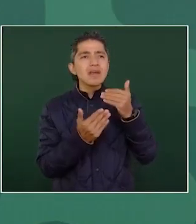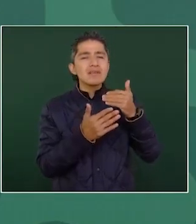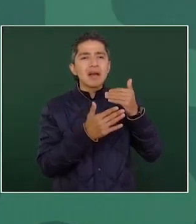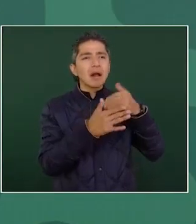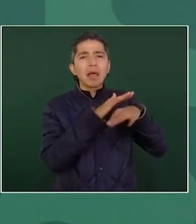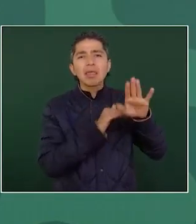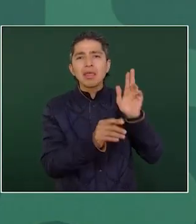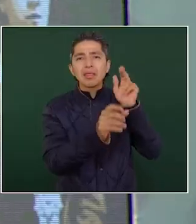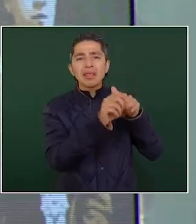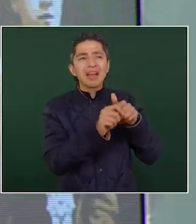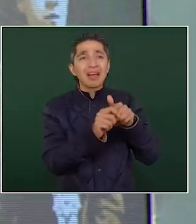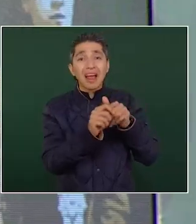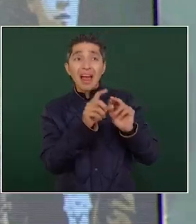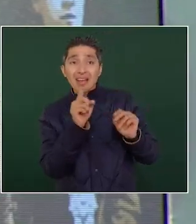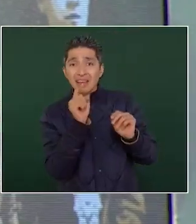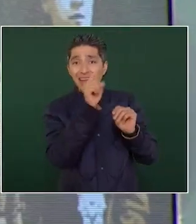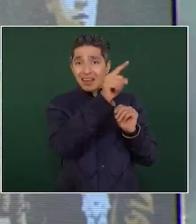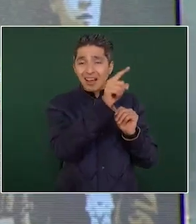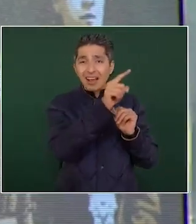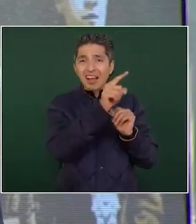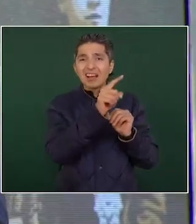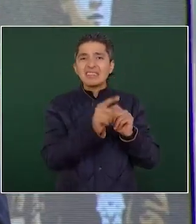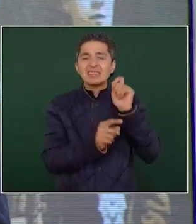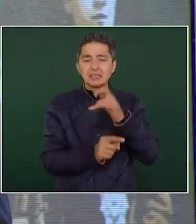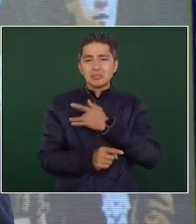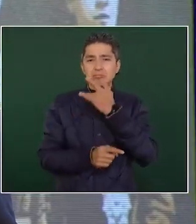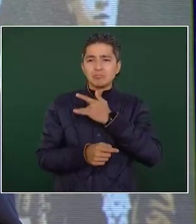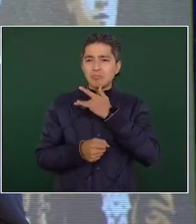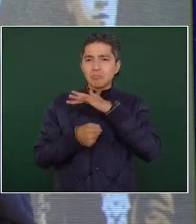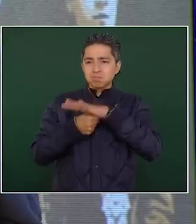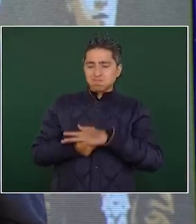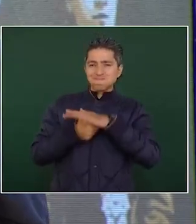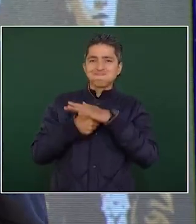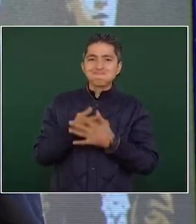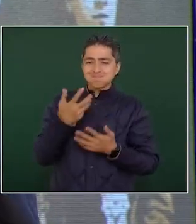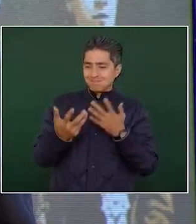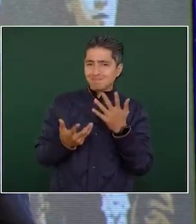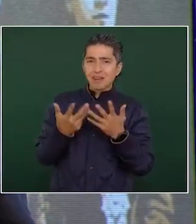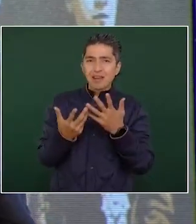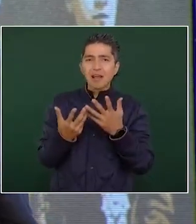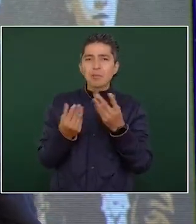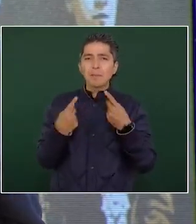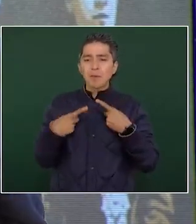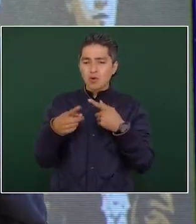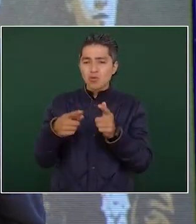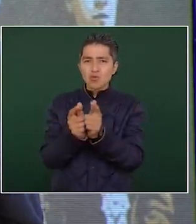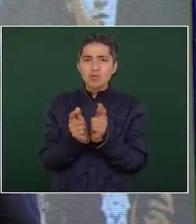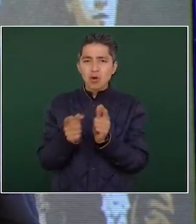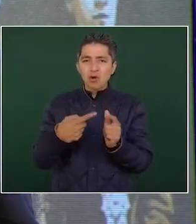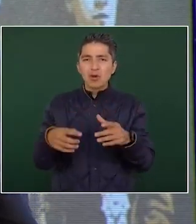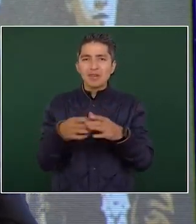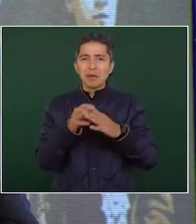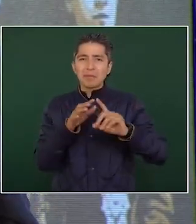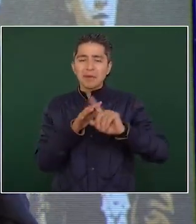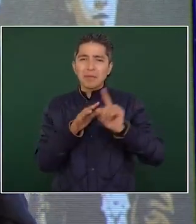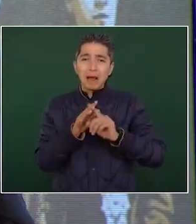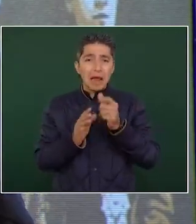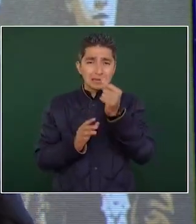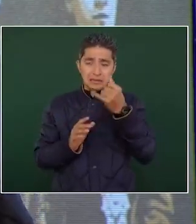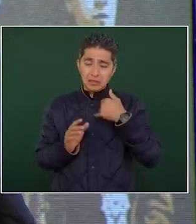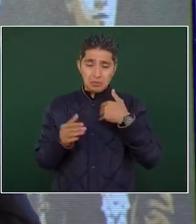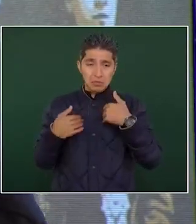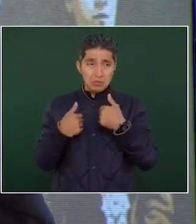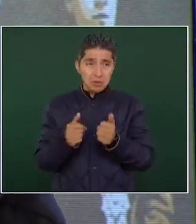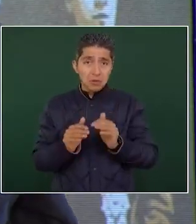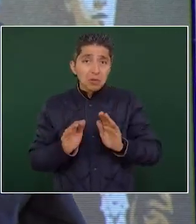tenían presión de grupos antimigrantes, así entiendo las cosas,